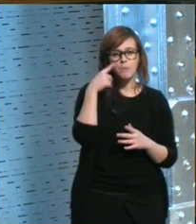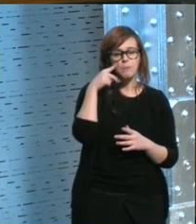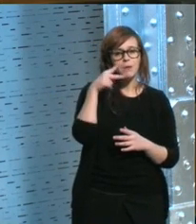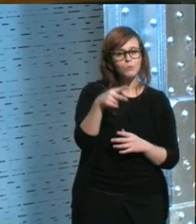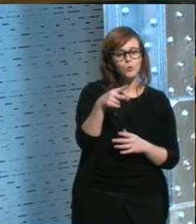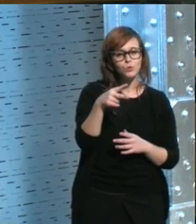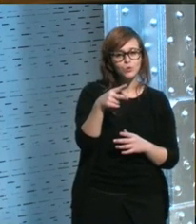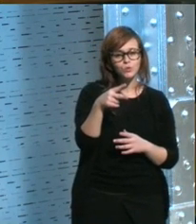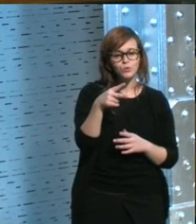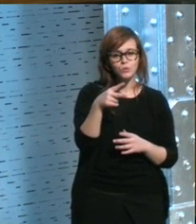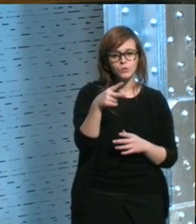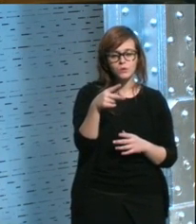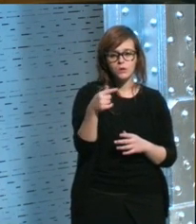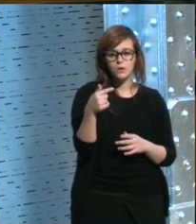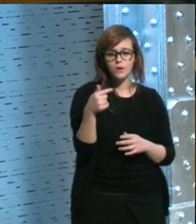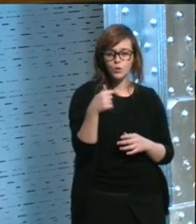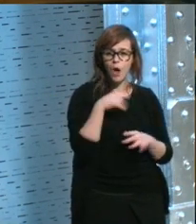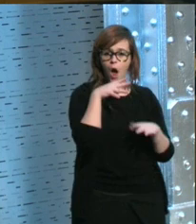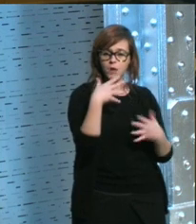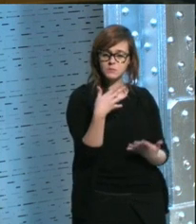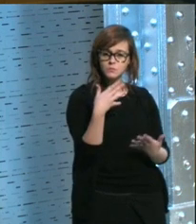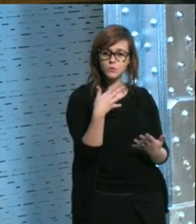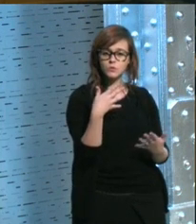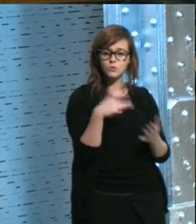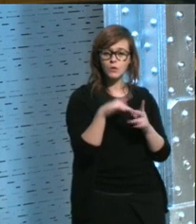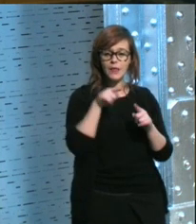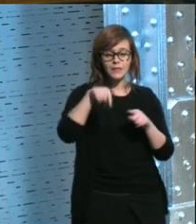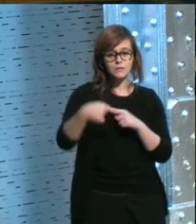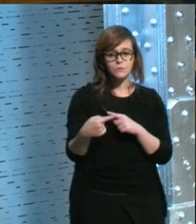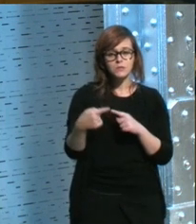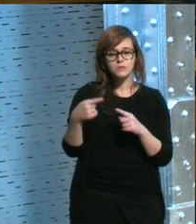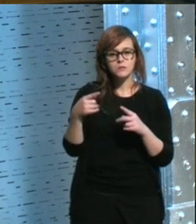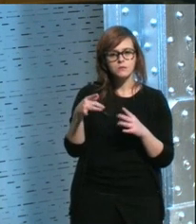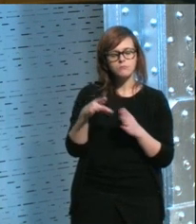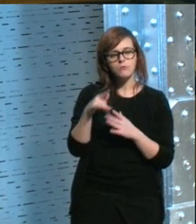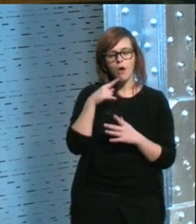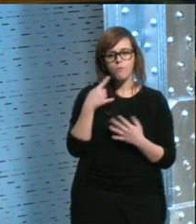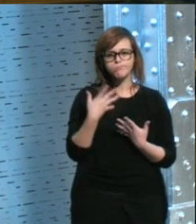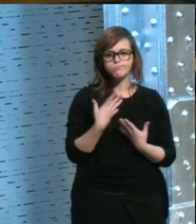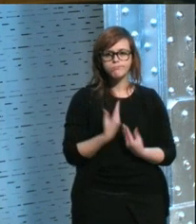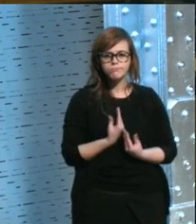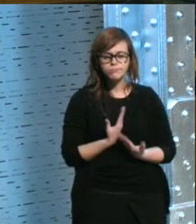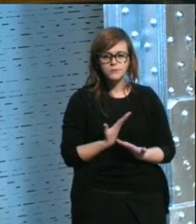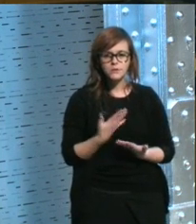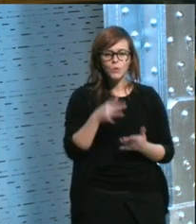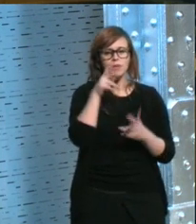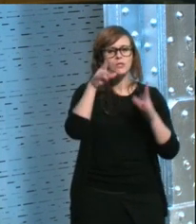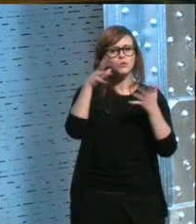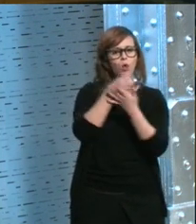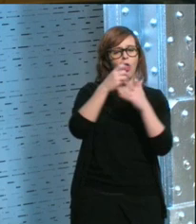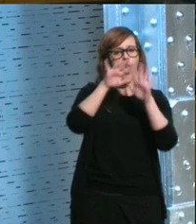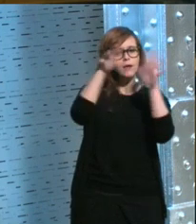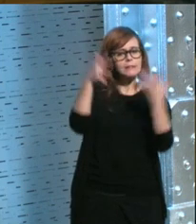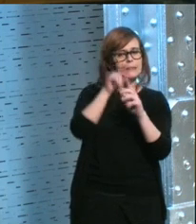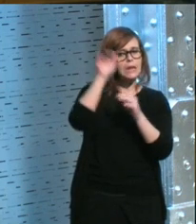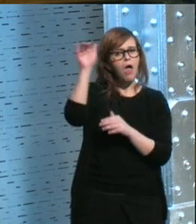que eso yo ahora mismo, después de esto, tengo algo de humanidad, porque veo todo que es internacional esto,